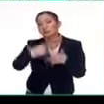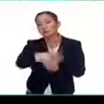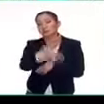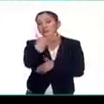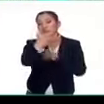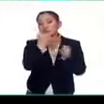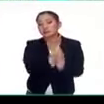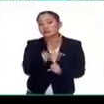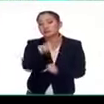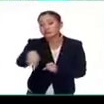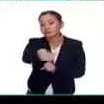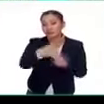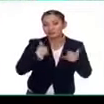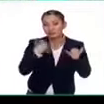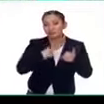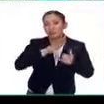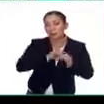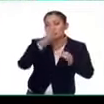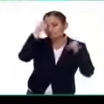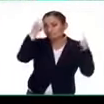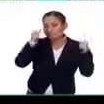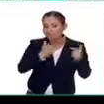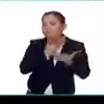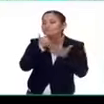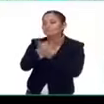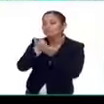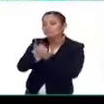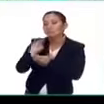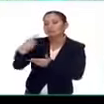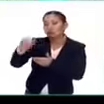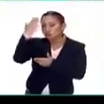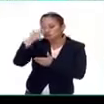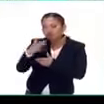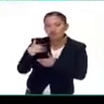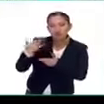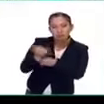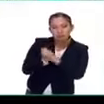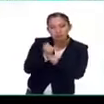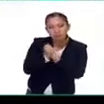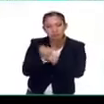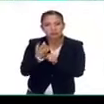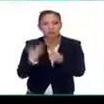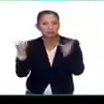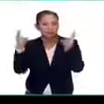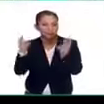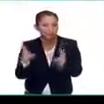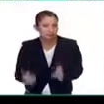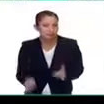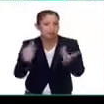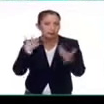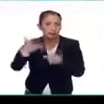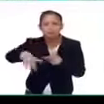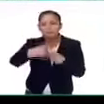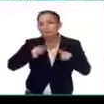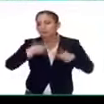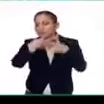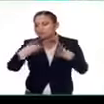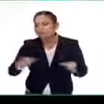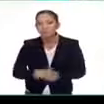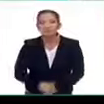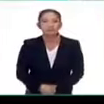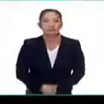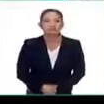unos 5 años cuando esos chicos empiezan a graduarse y a contribuir con sus saberes en la investigación de los casos, en la búsqueda de los